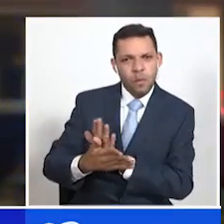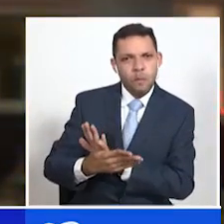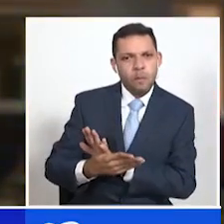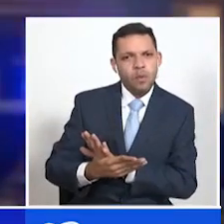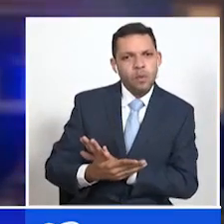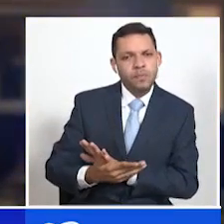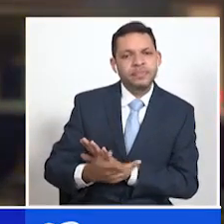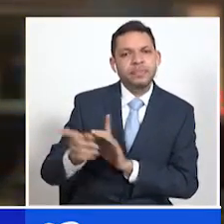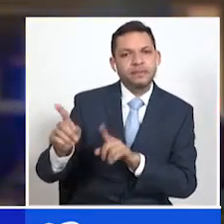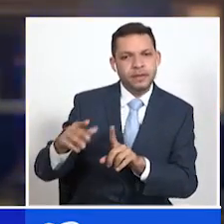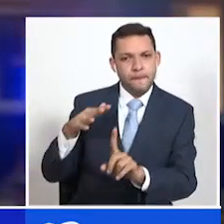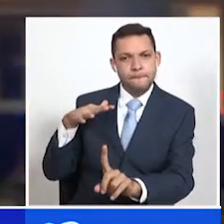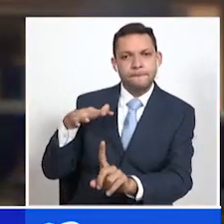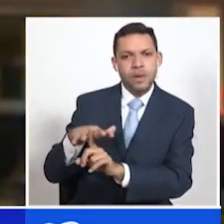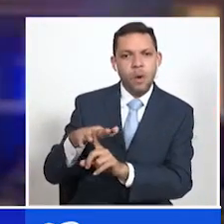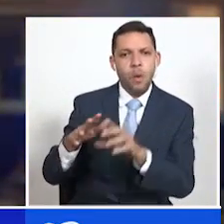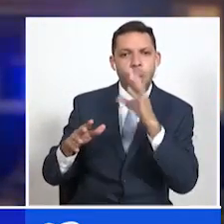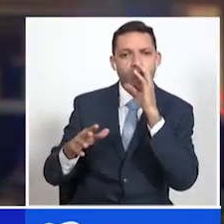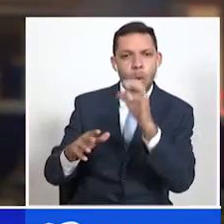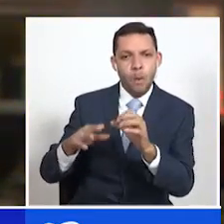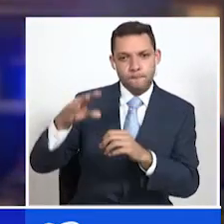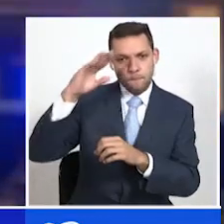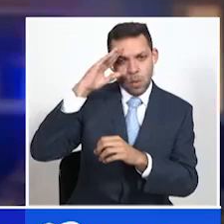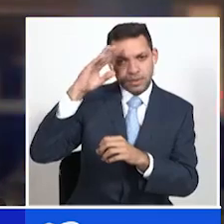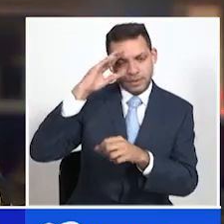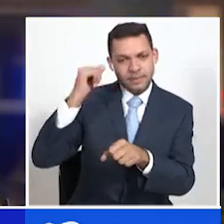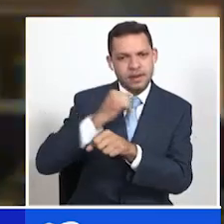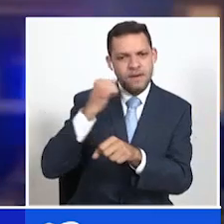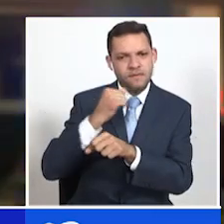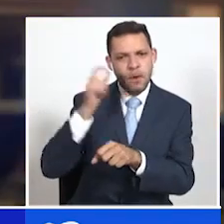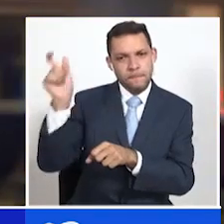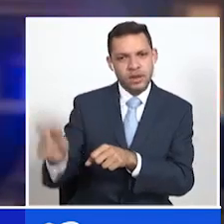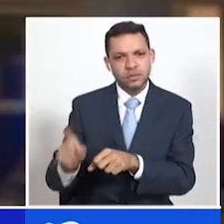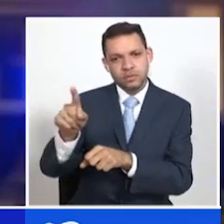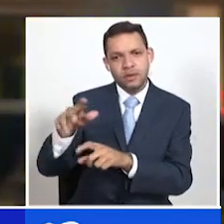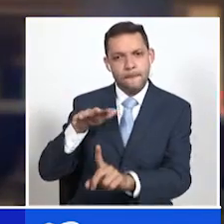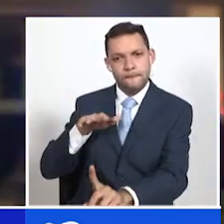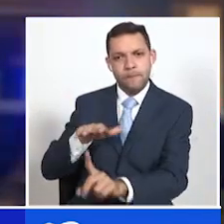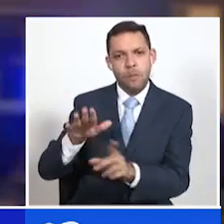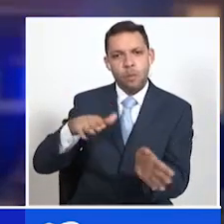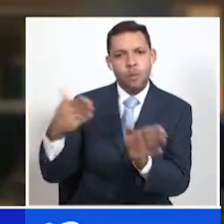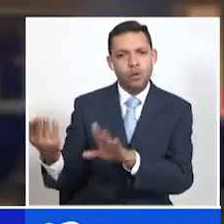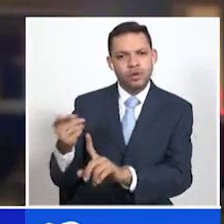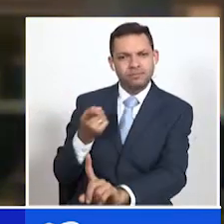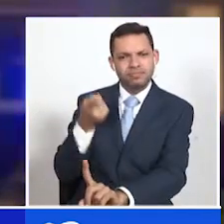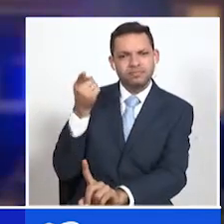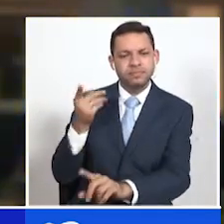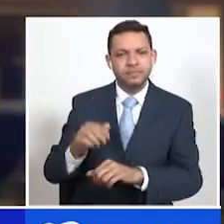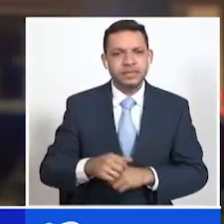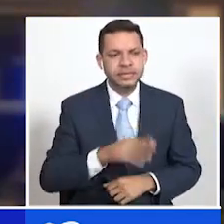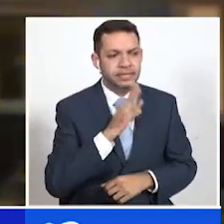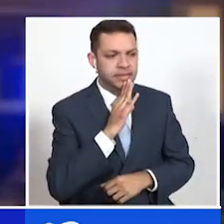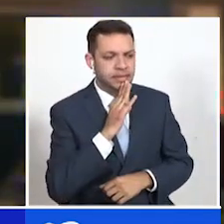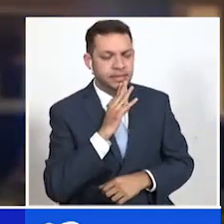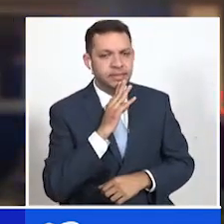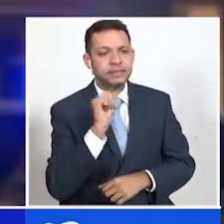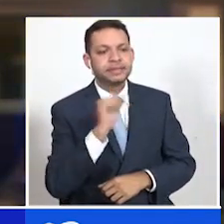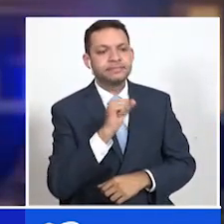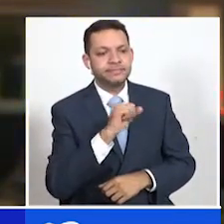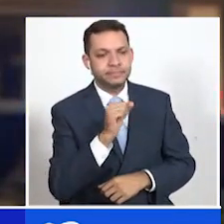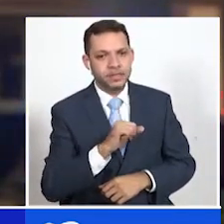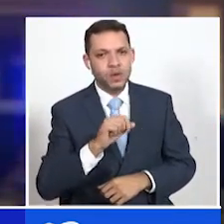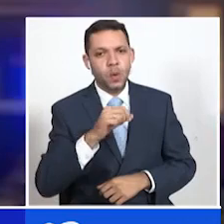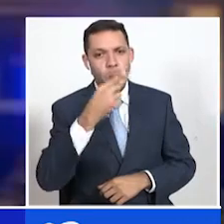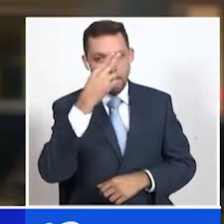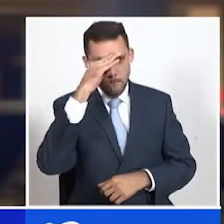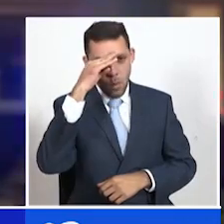un atentado y perdió la vida un funcionario de la policía. Amplíenos esta información, por favor, sí, coronel. Es un lamentable caso en donde pierde la vida uno de nuestros uniformados,